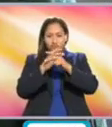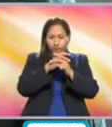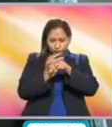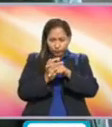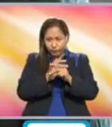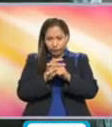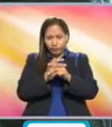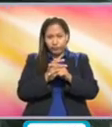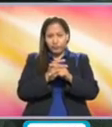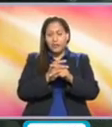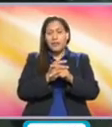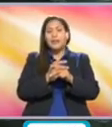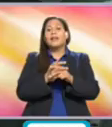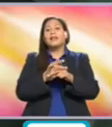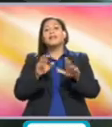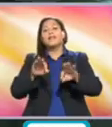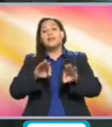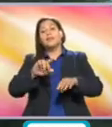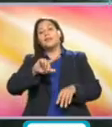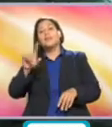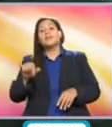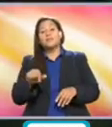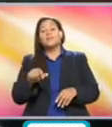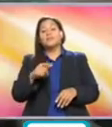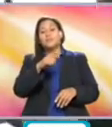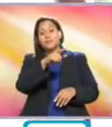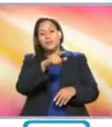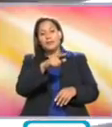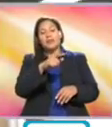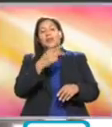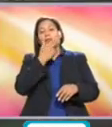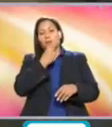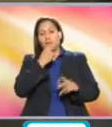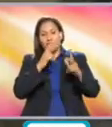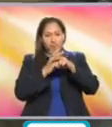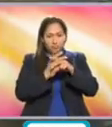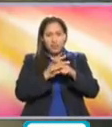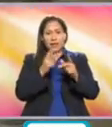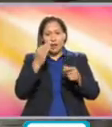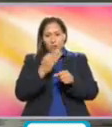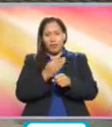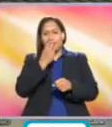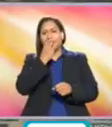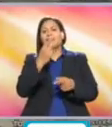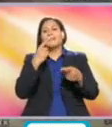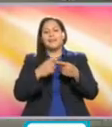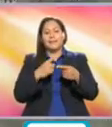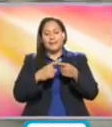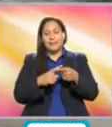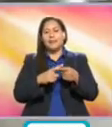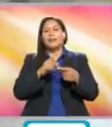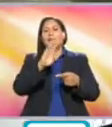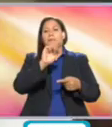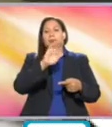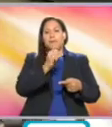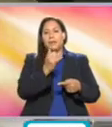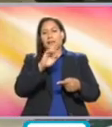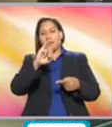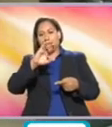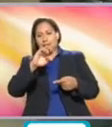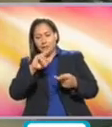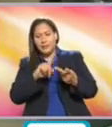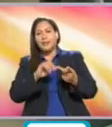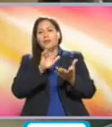que hacen después de luchar, mire, este lugar es de un luchador, que ahorita le digo quién es, y tiene tortas como Baby Richard,